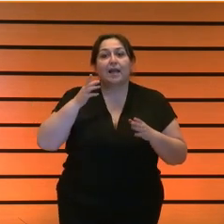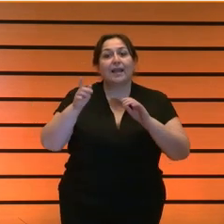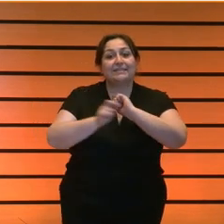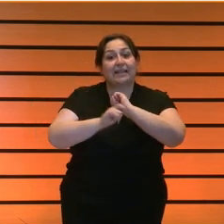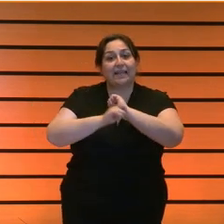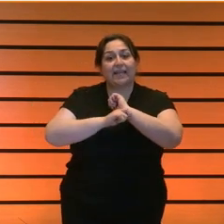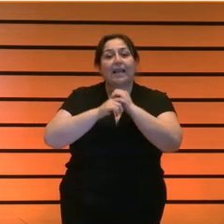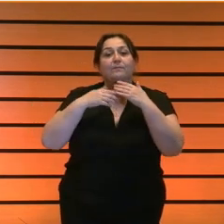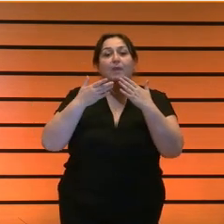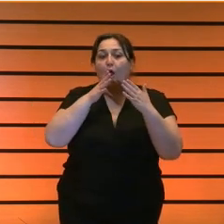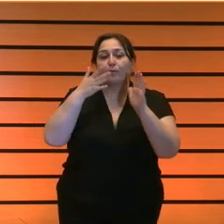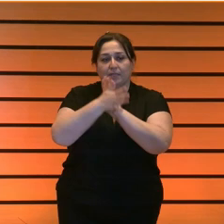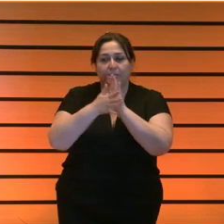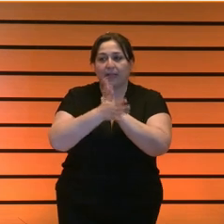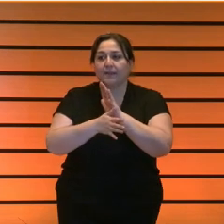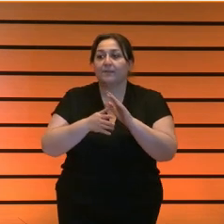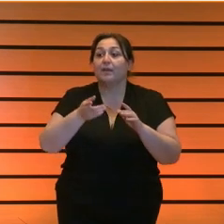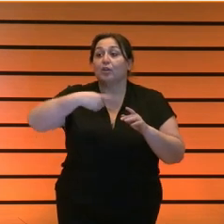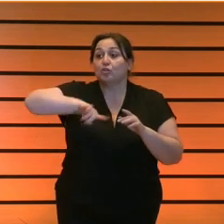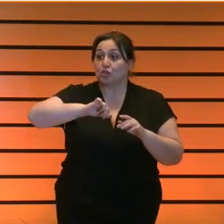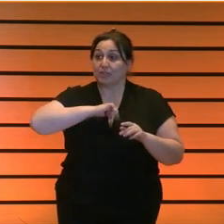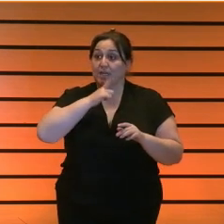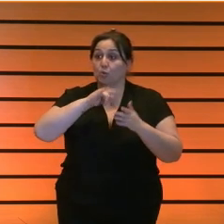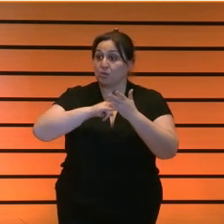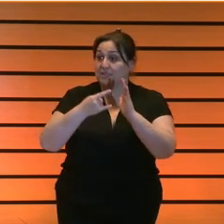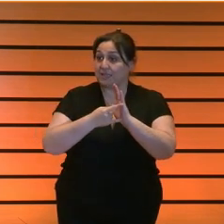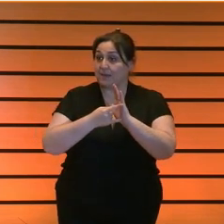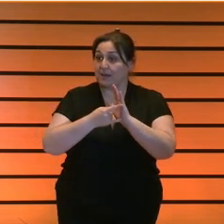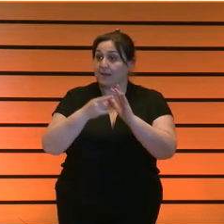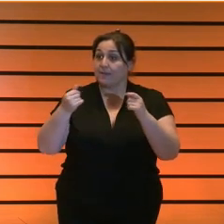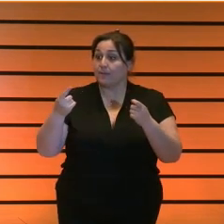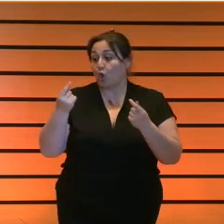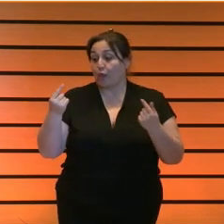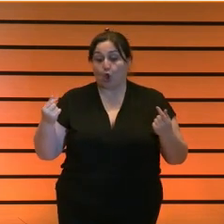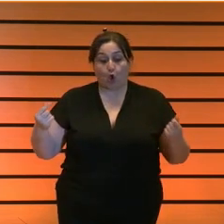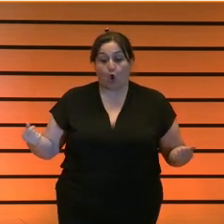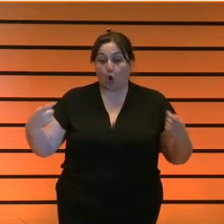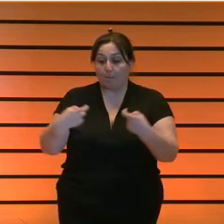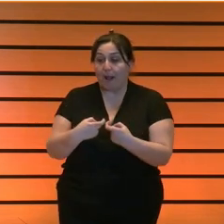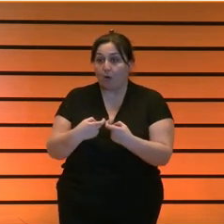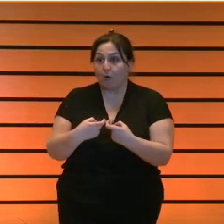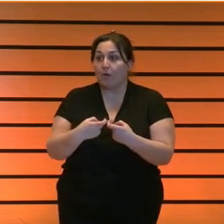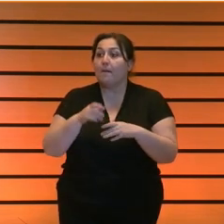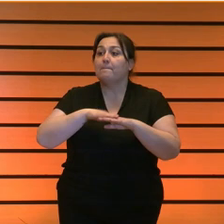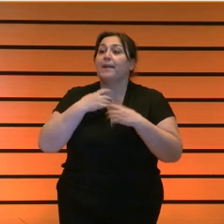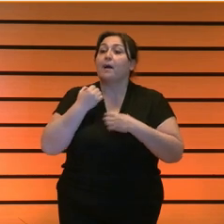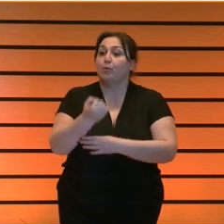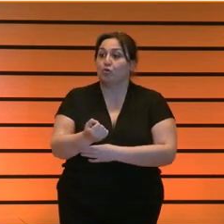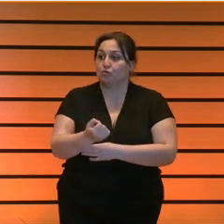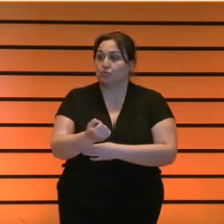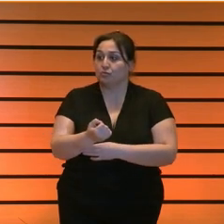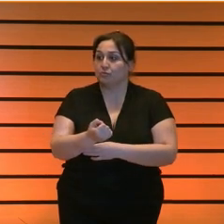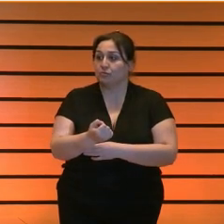estrategia es la siguiente hacer Tenemos un sistema de copago para los apoyos